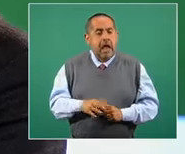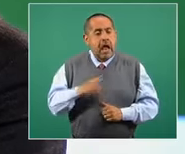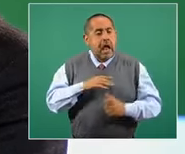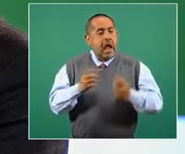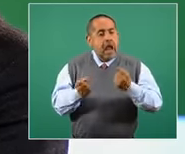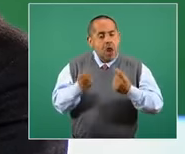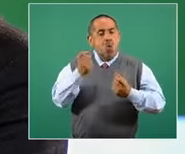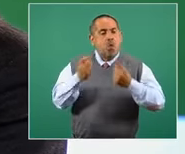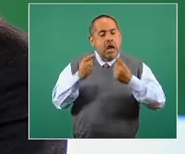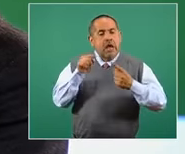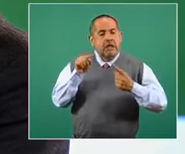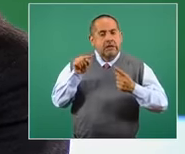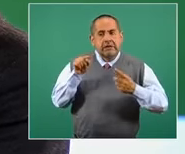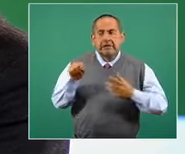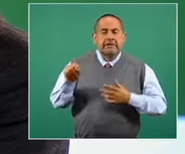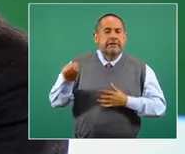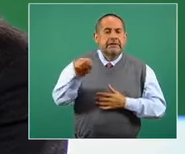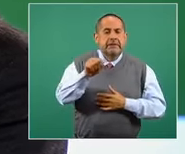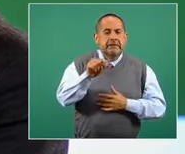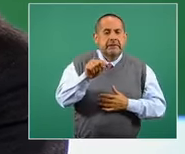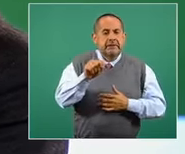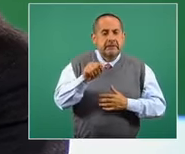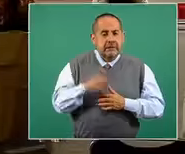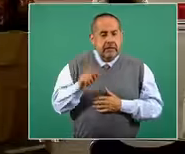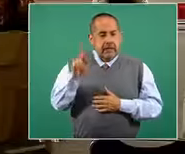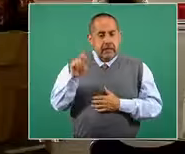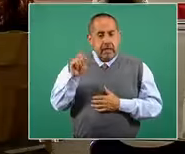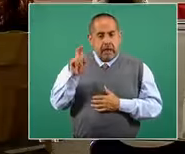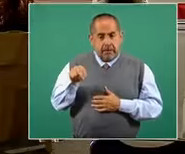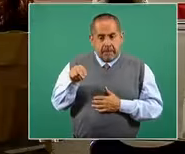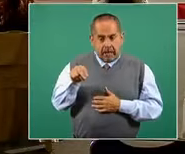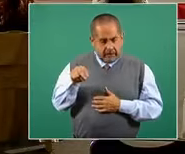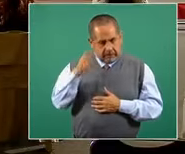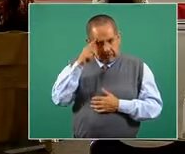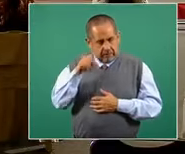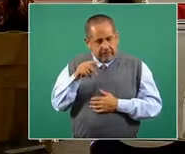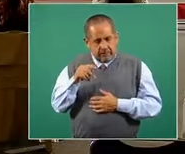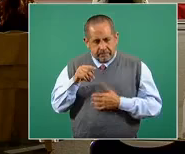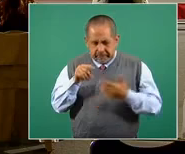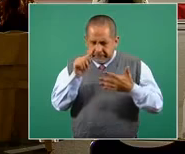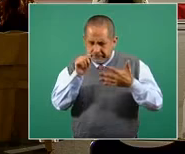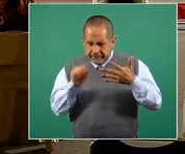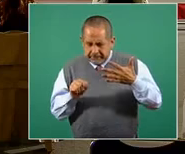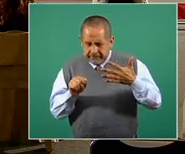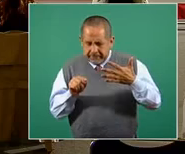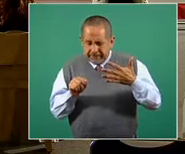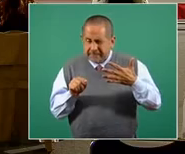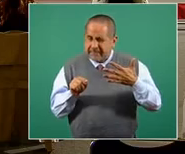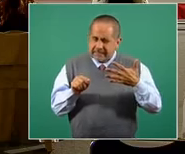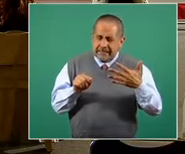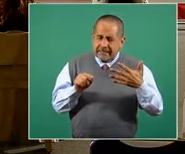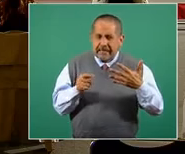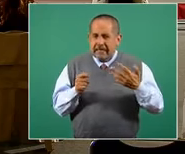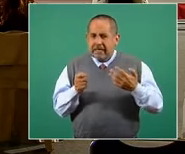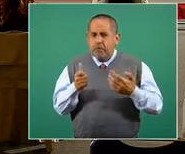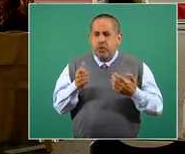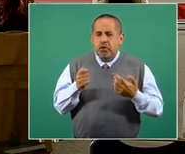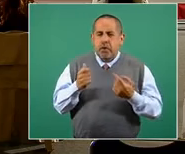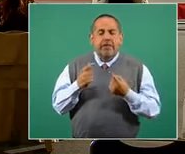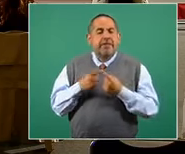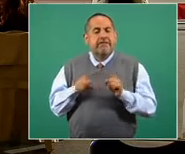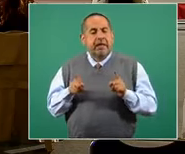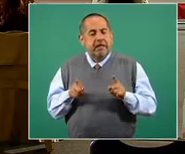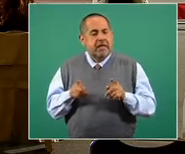algunas características de este plan de vacunación contra el COVID que lo hacen sustancialmente diferente de